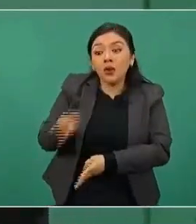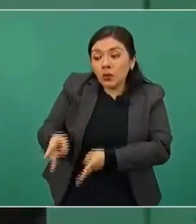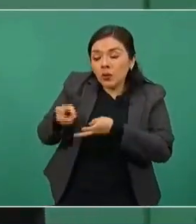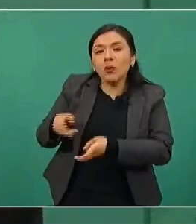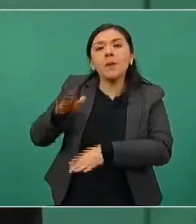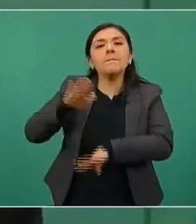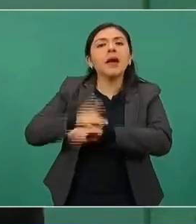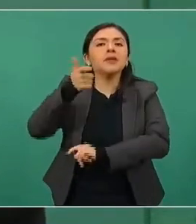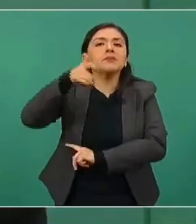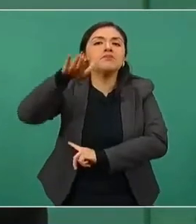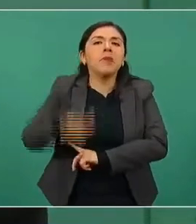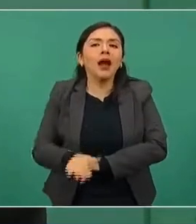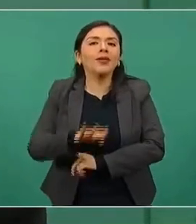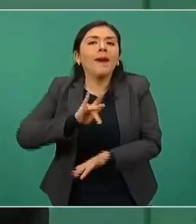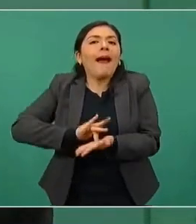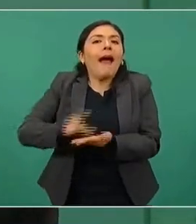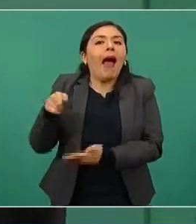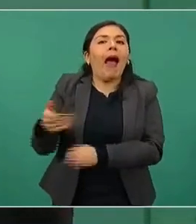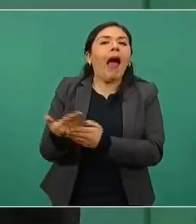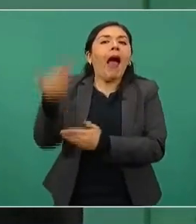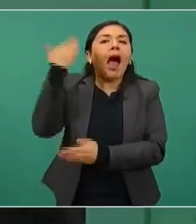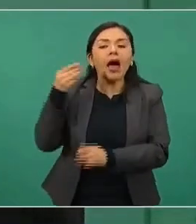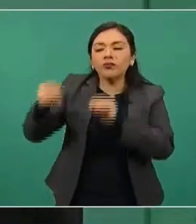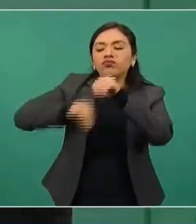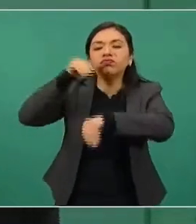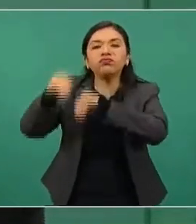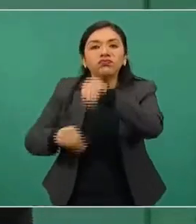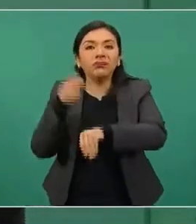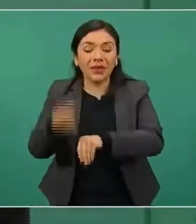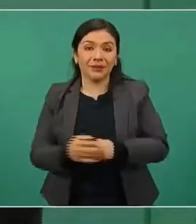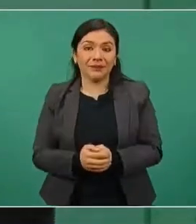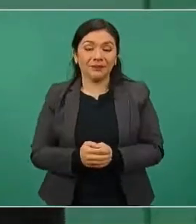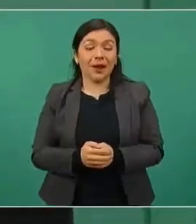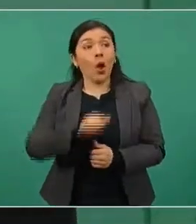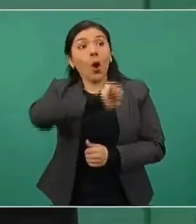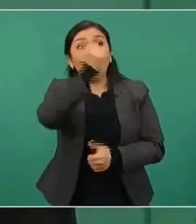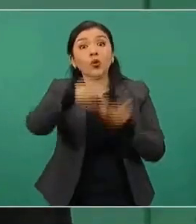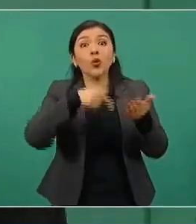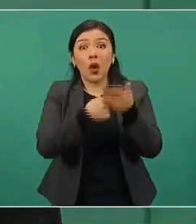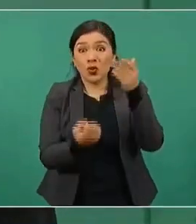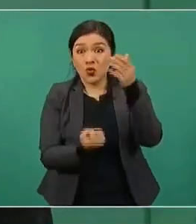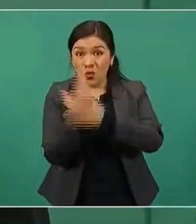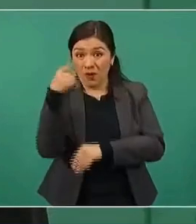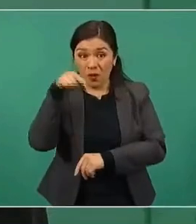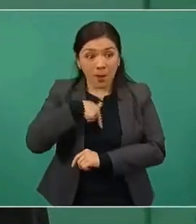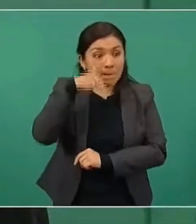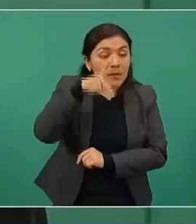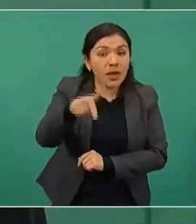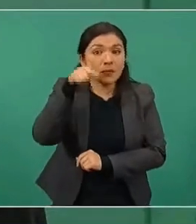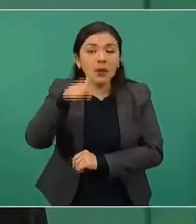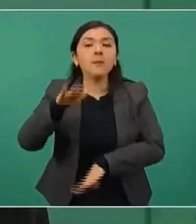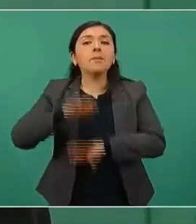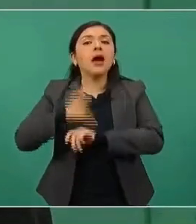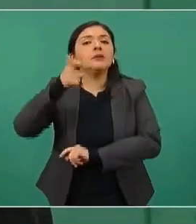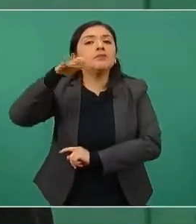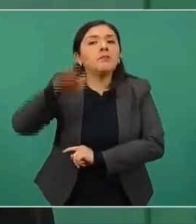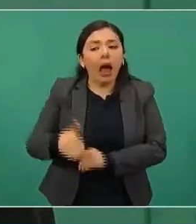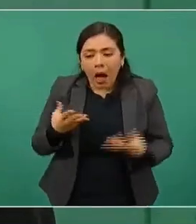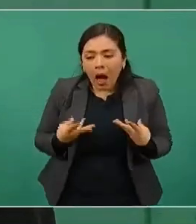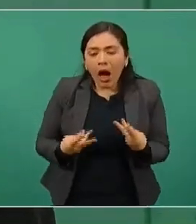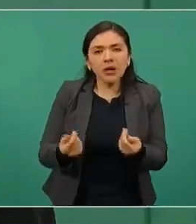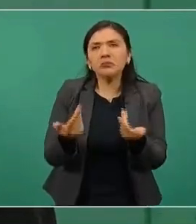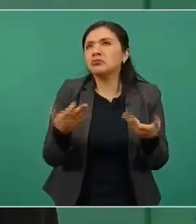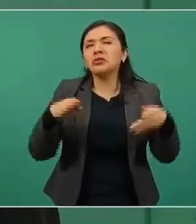sea mucho más barato. Entonces, nosotros en estos campos nuevos estamos teniendo costos muy bajos, del orden